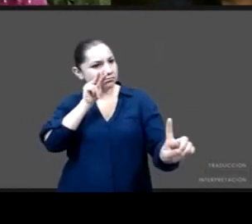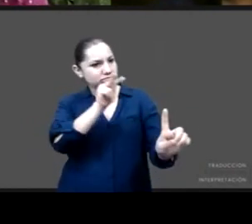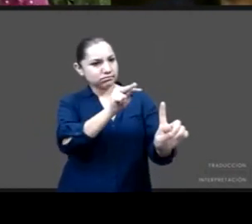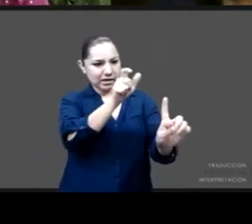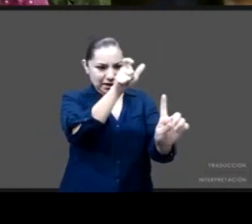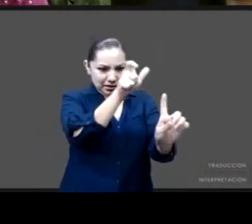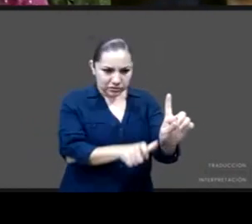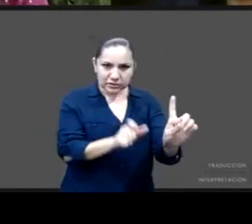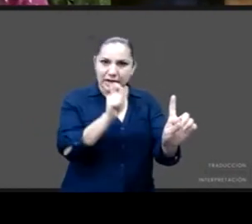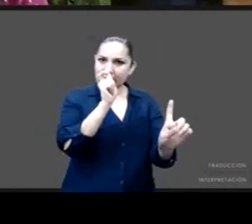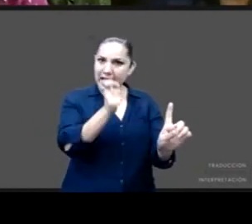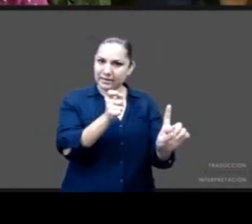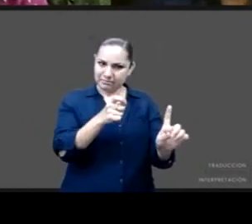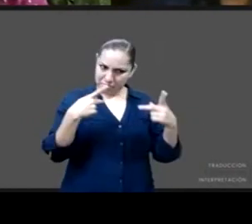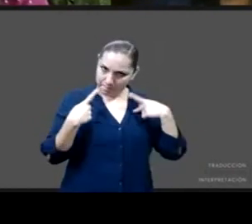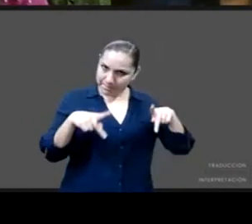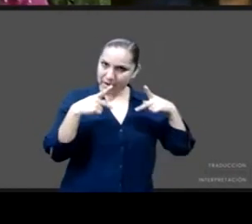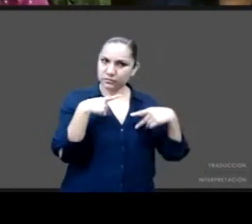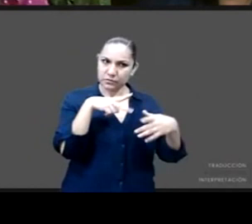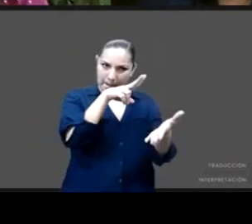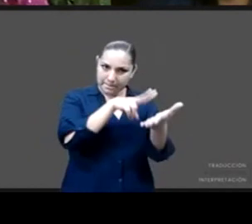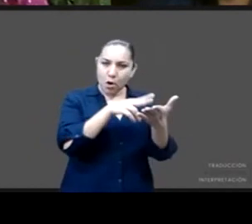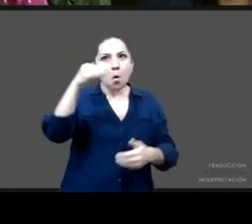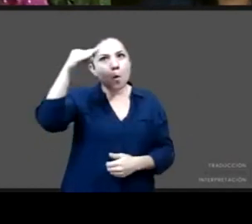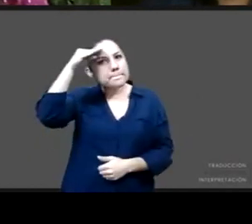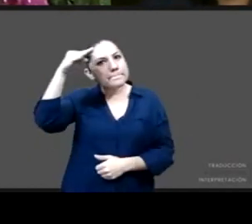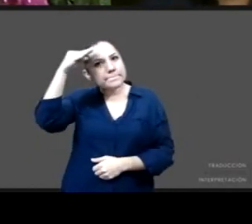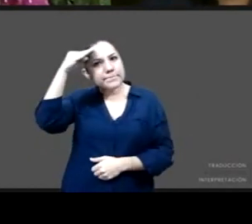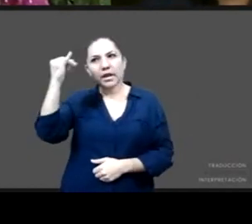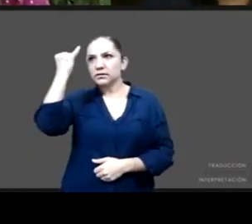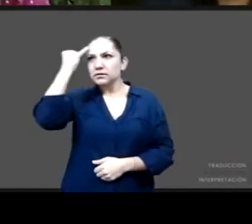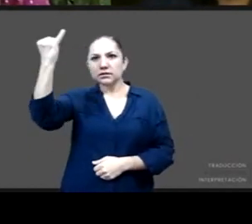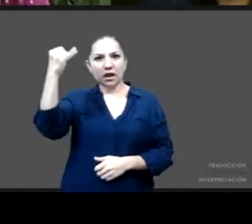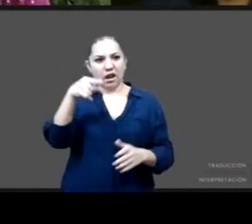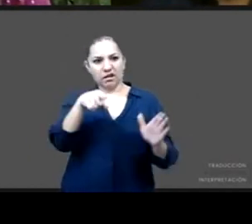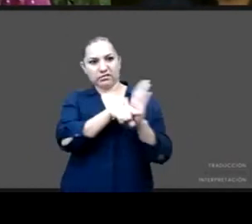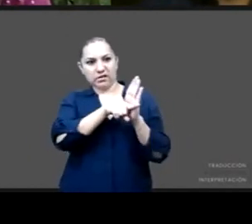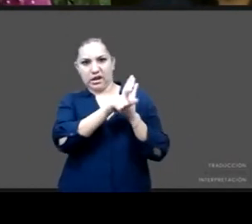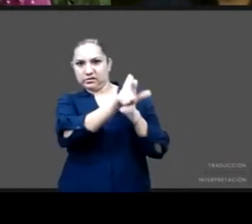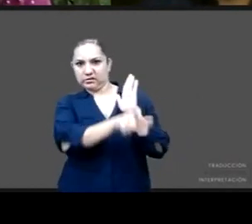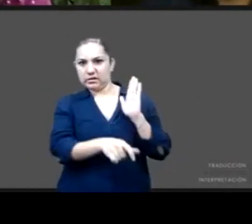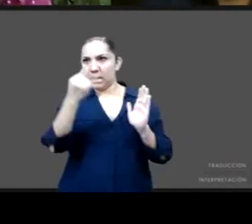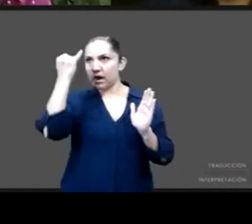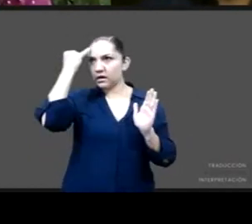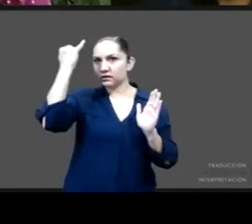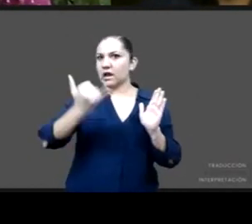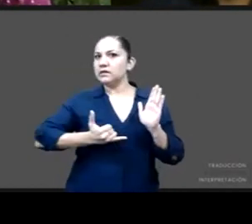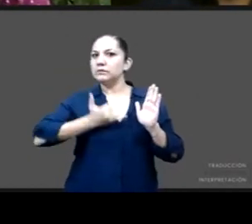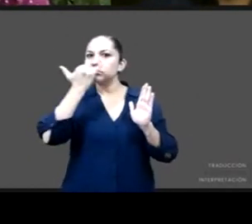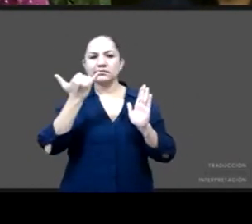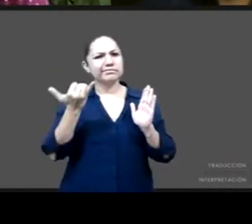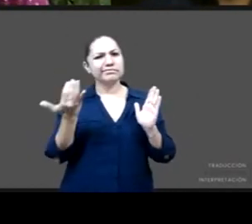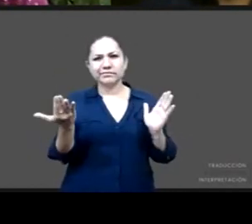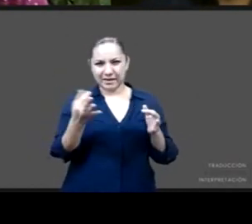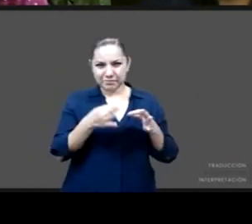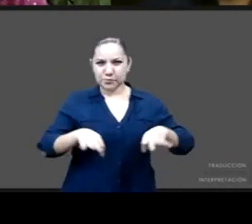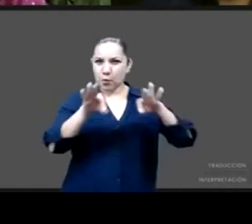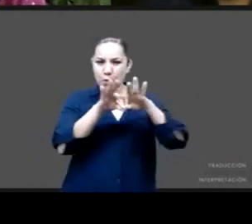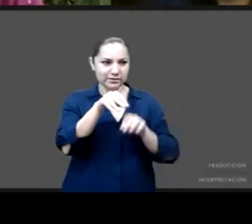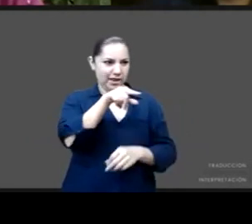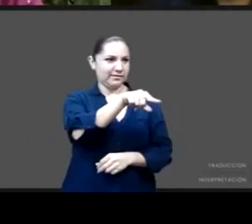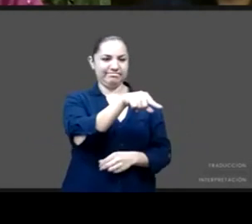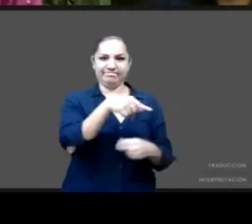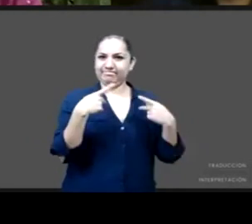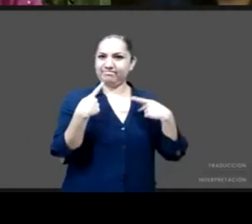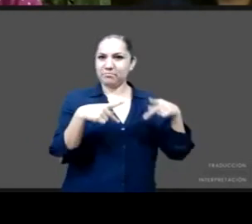quitar esos prejuicios y es regresar la dignidad humana a estas personas que en el camino se les olvidó que tenían entonces